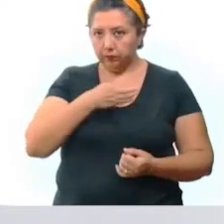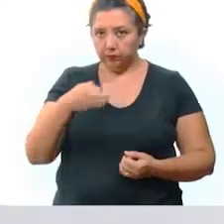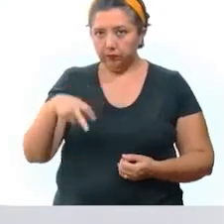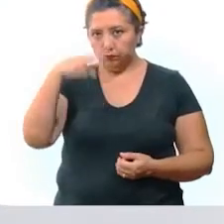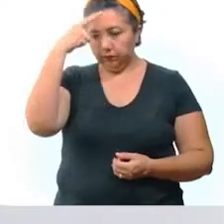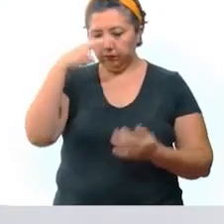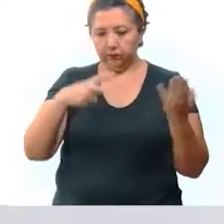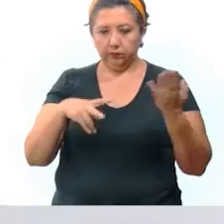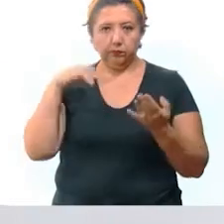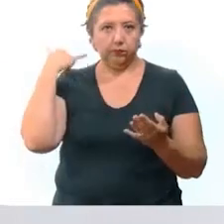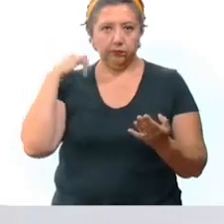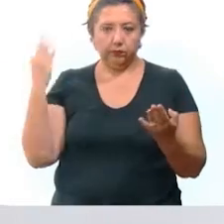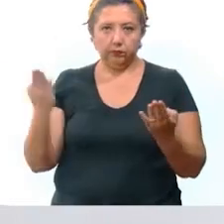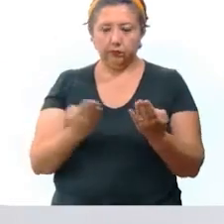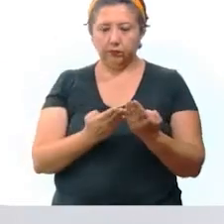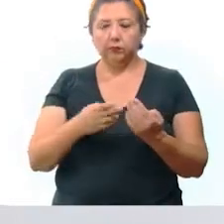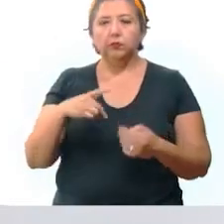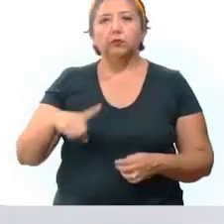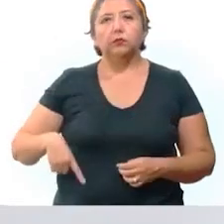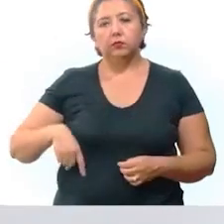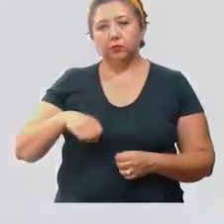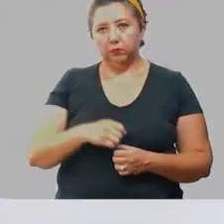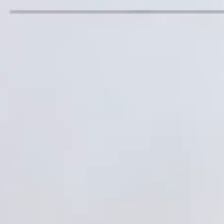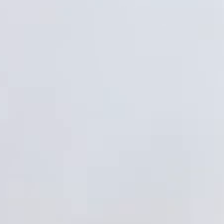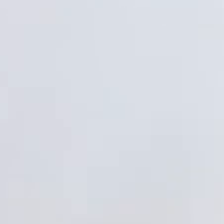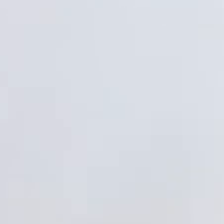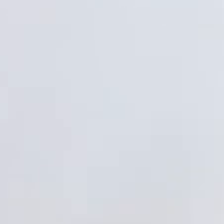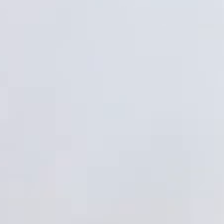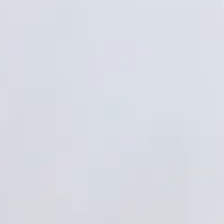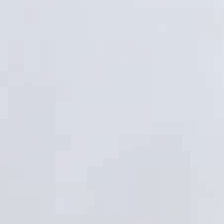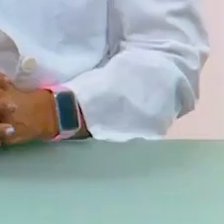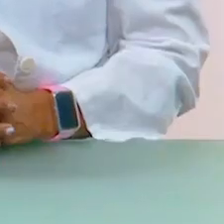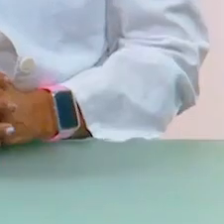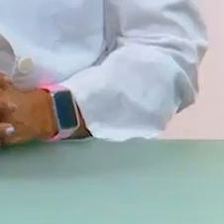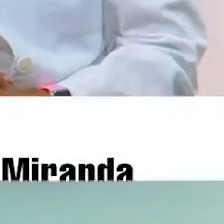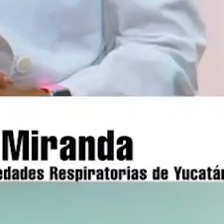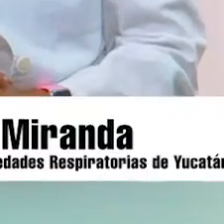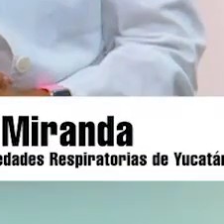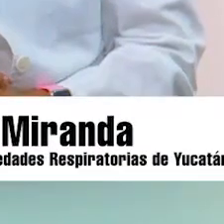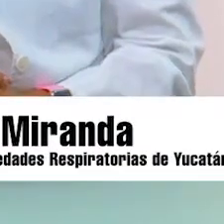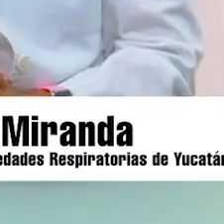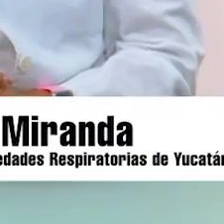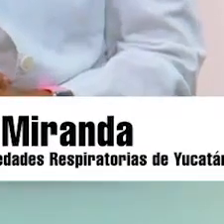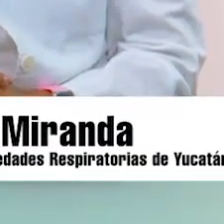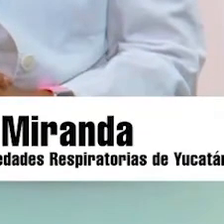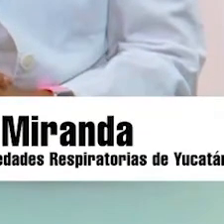fechas de presentación con el semáforo quincenal del Gobierno federal. Ese es el informe del día de hoy, doctora.